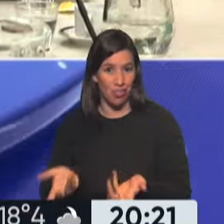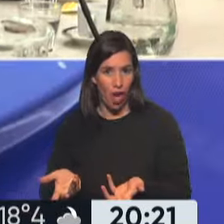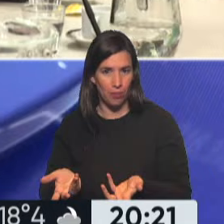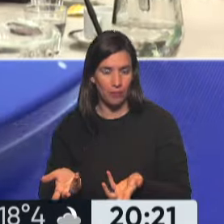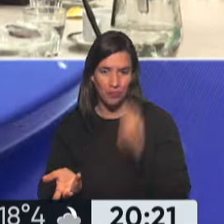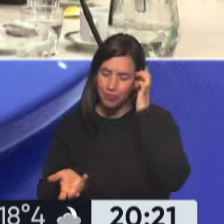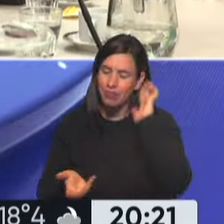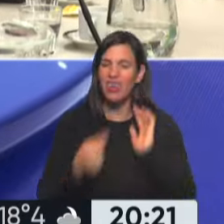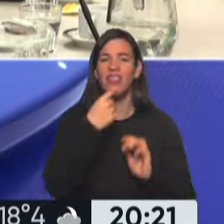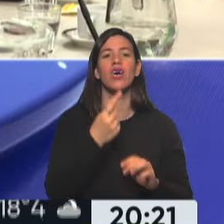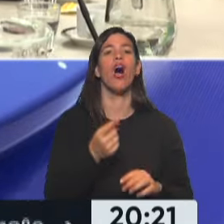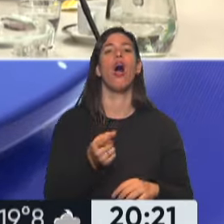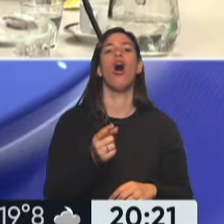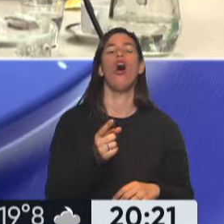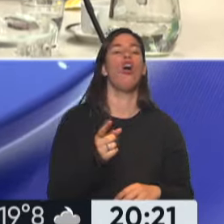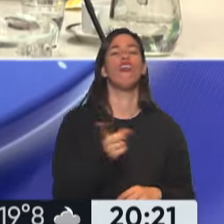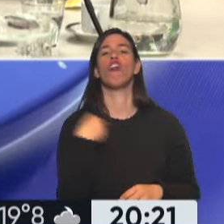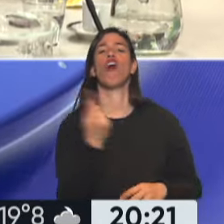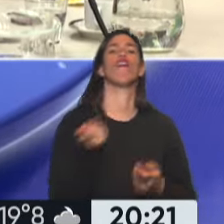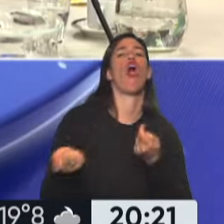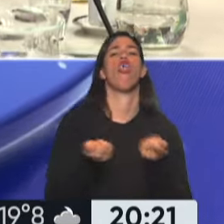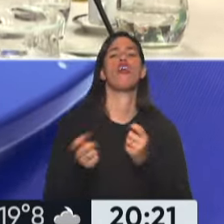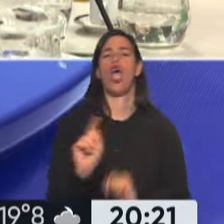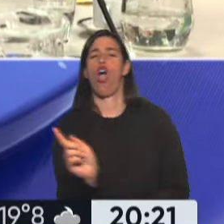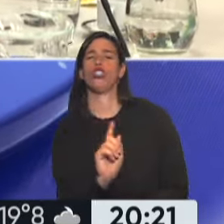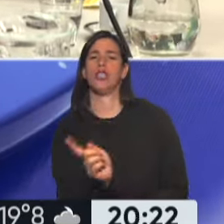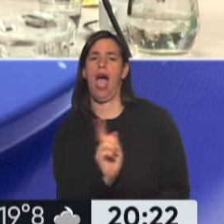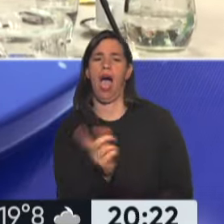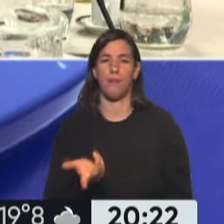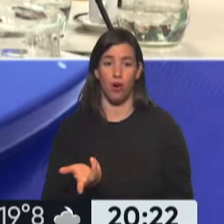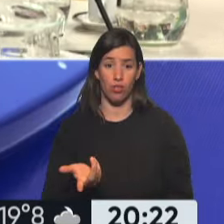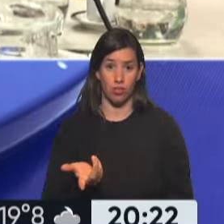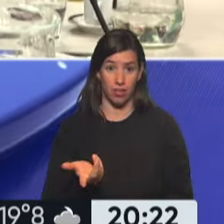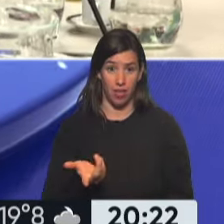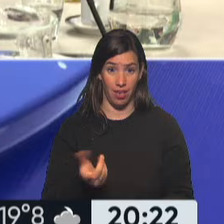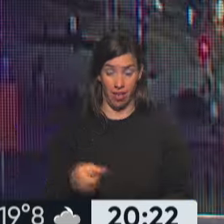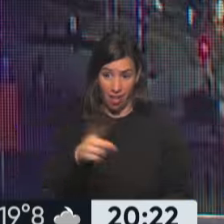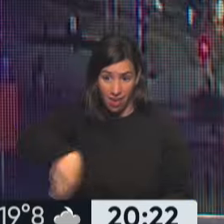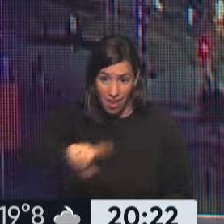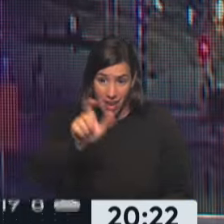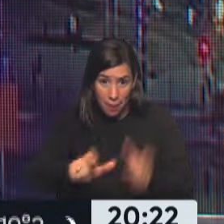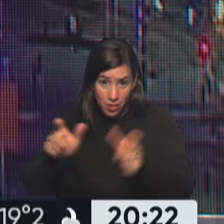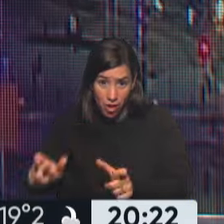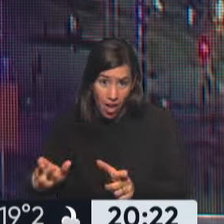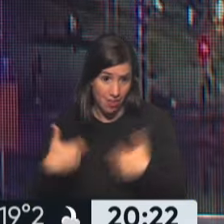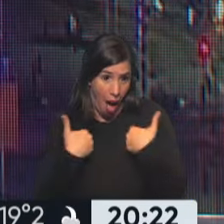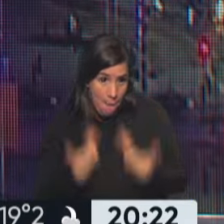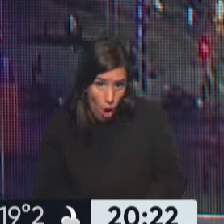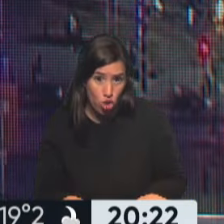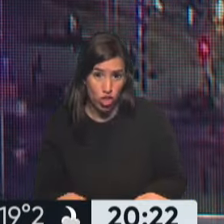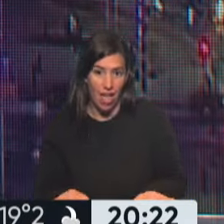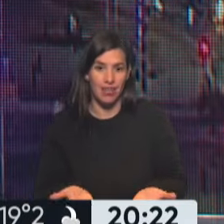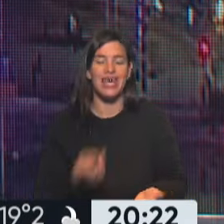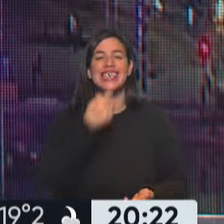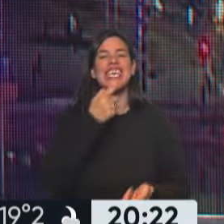nosotros no negociamos parece decirle a la ciudadanía que un gran porcentual lo apoya en esa lógica como si la negociación